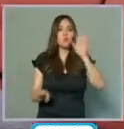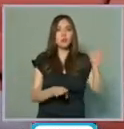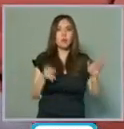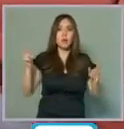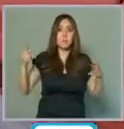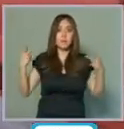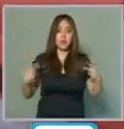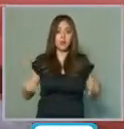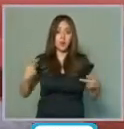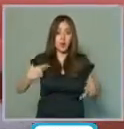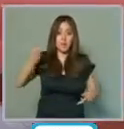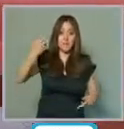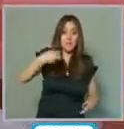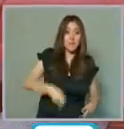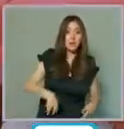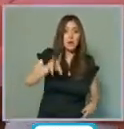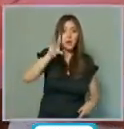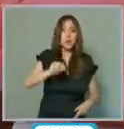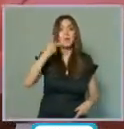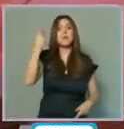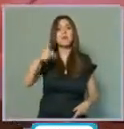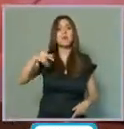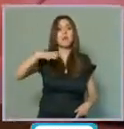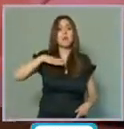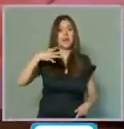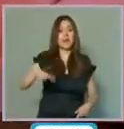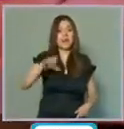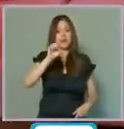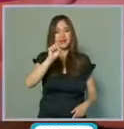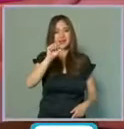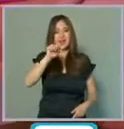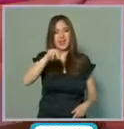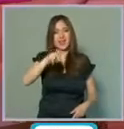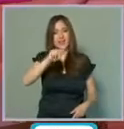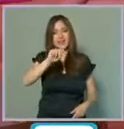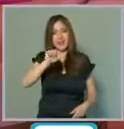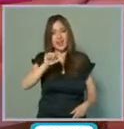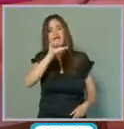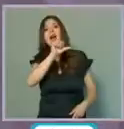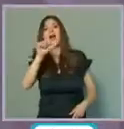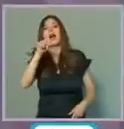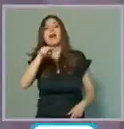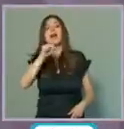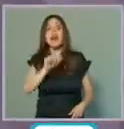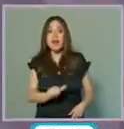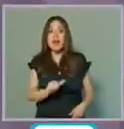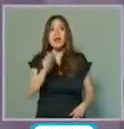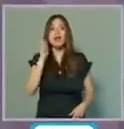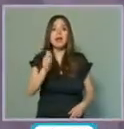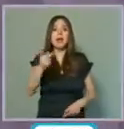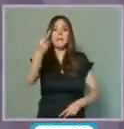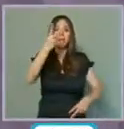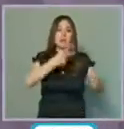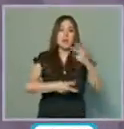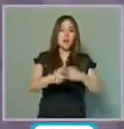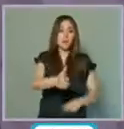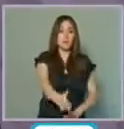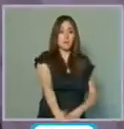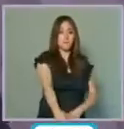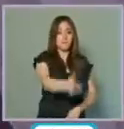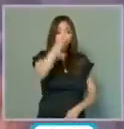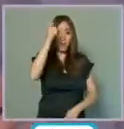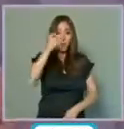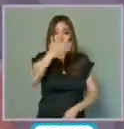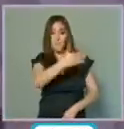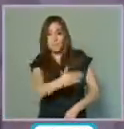Bajan y la verdad es que el general Santa Anna llega, defiende la plaza, le vuelan una pata, una pierna, y luego